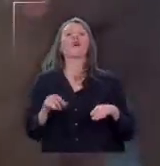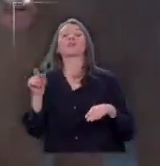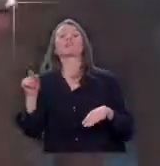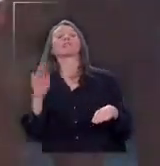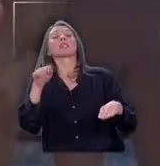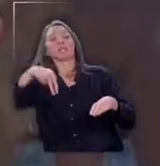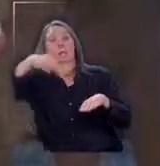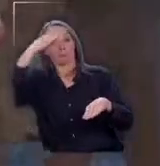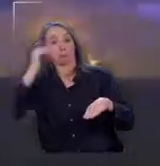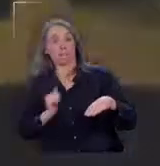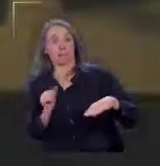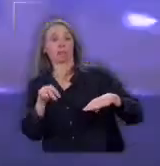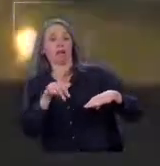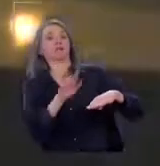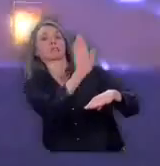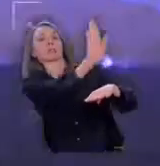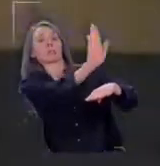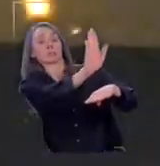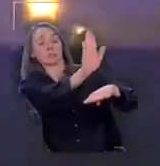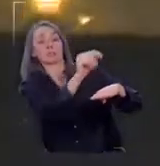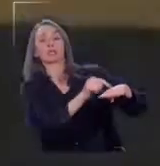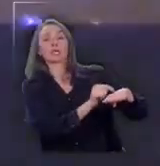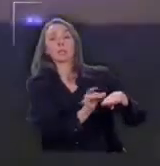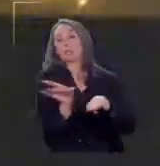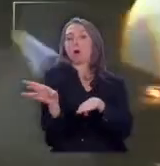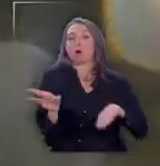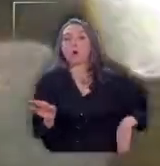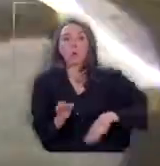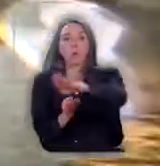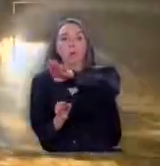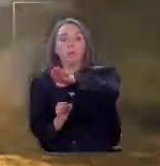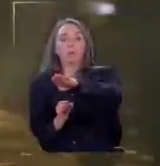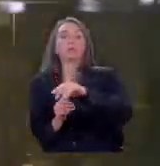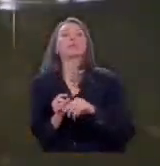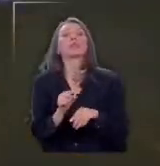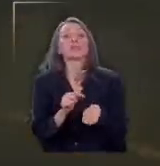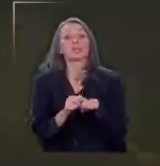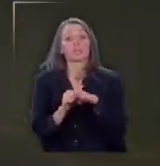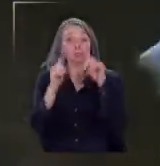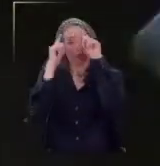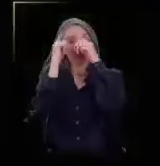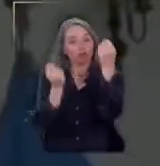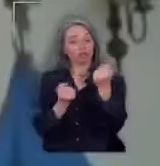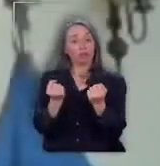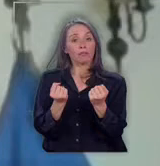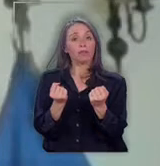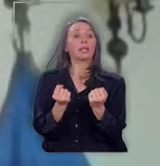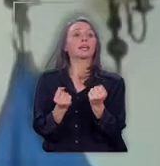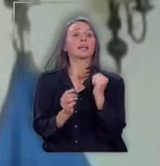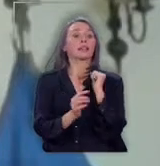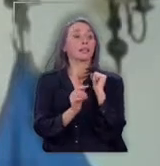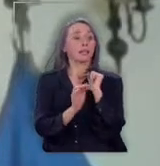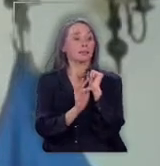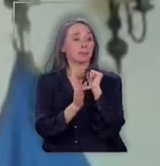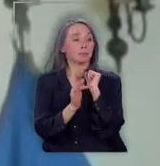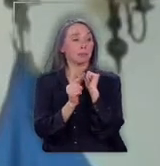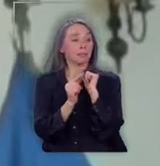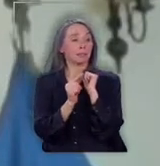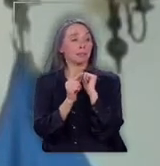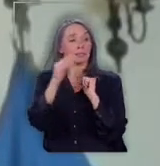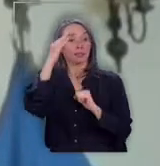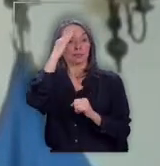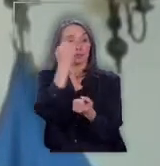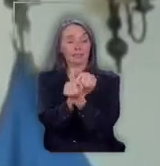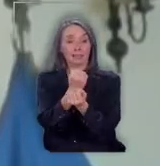negado al control y esta persona venía por edente que tenemos acceso velocidad y trató